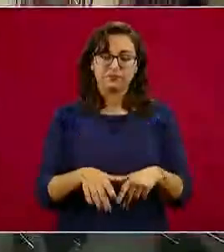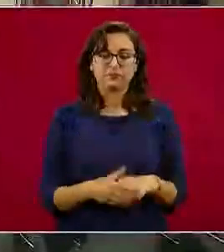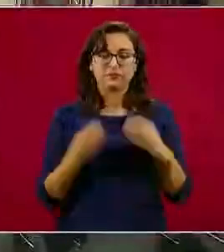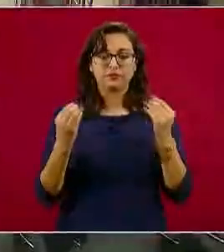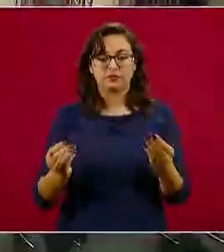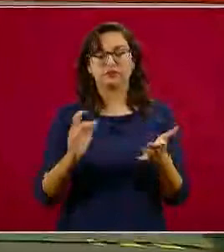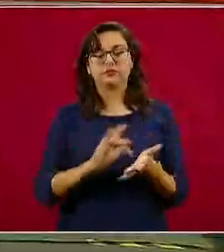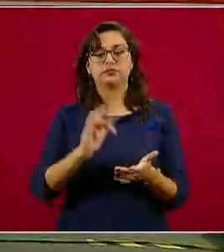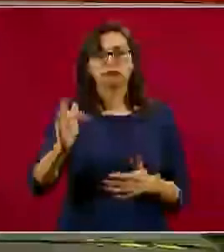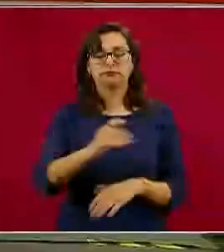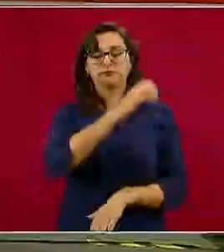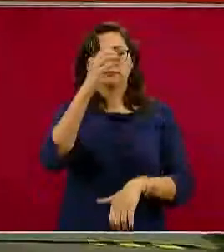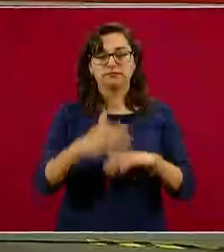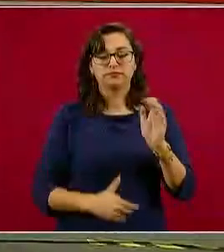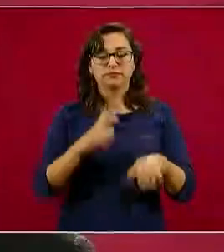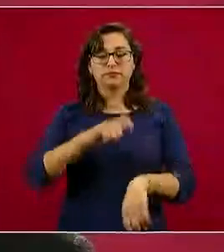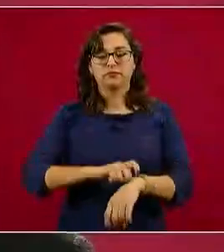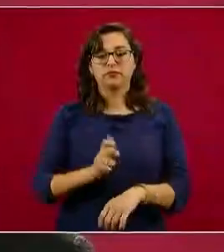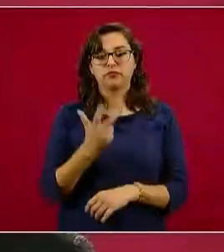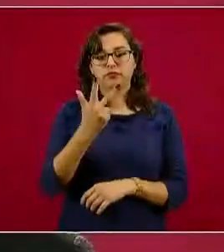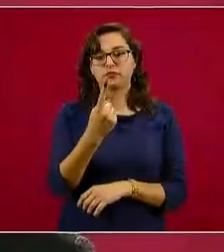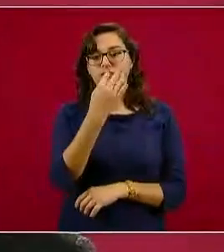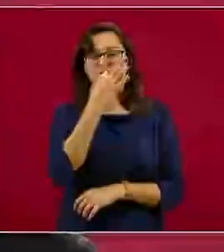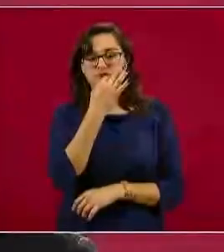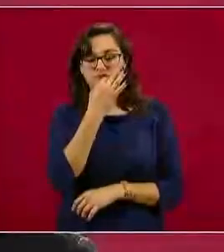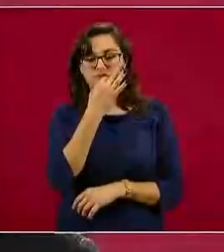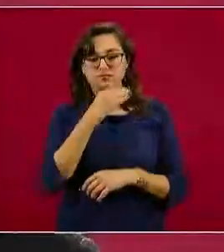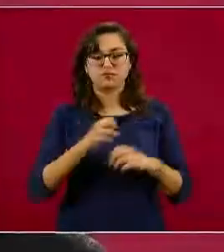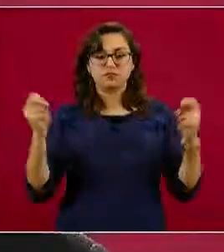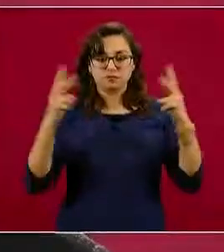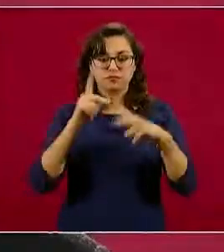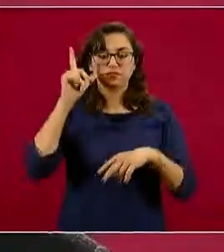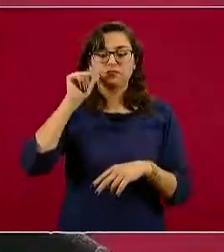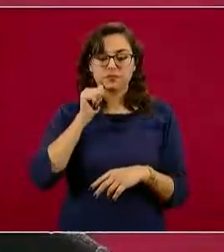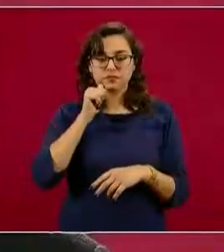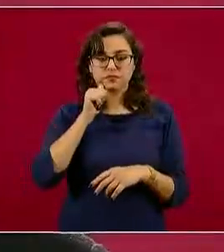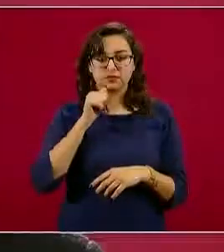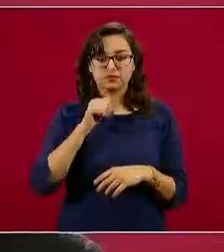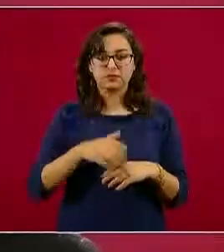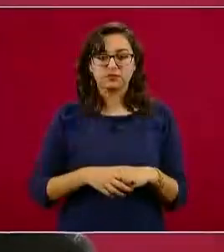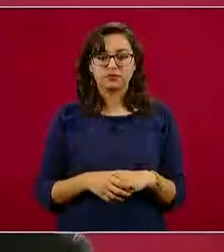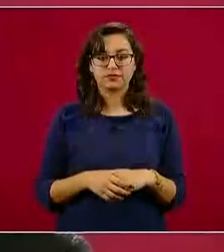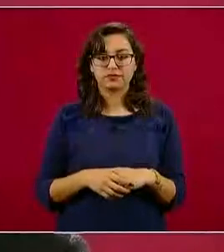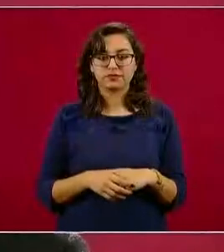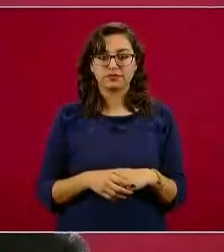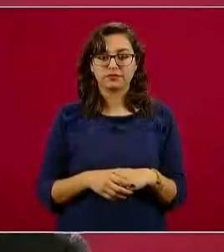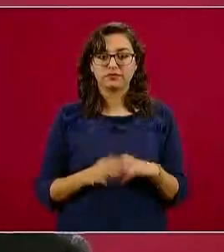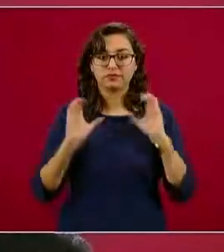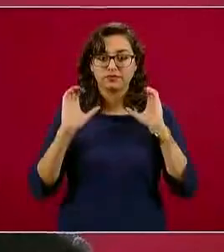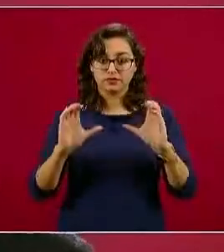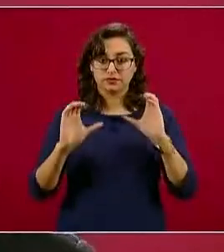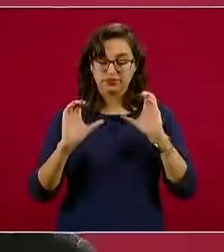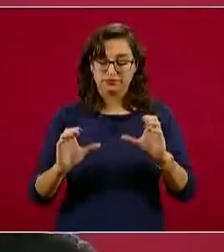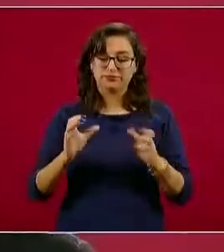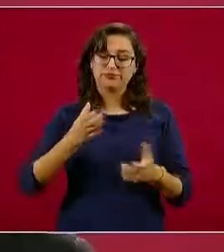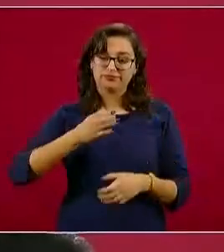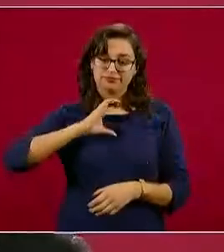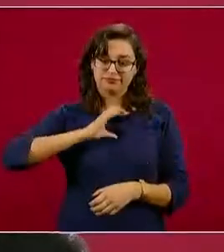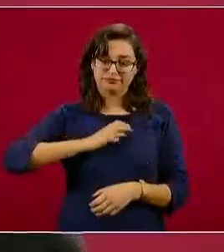Muchas gracias. Aquí terminamos, son las 20:01 y nos vemos mañana. Y no olviden la prevención del cáncer de